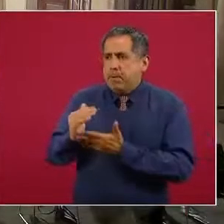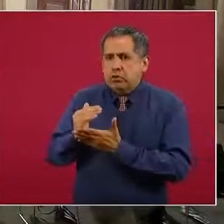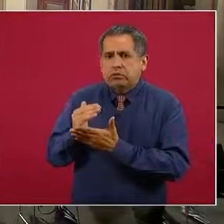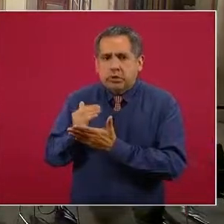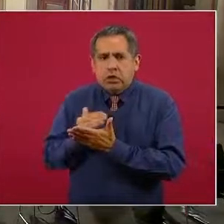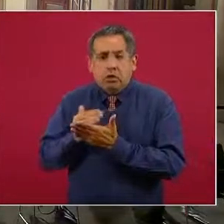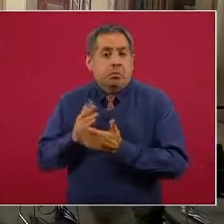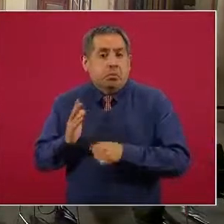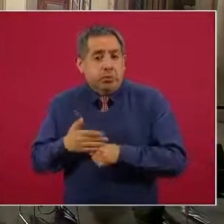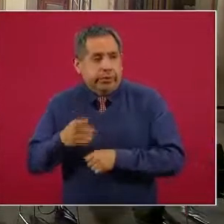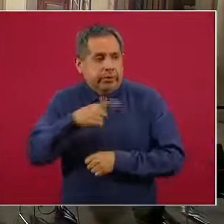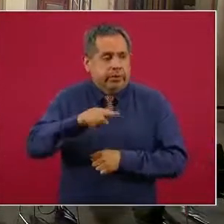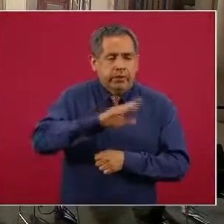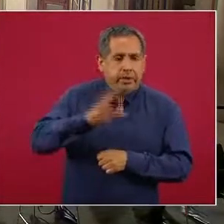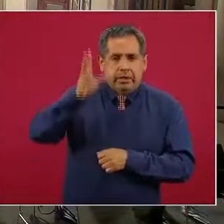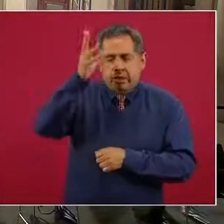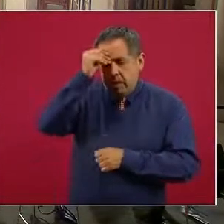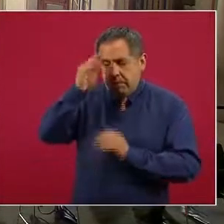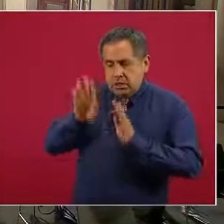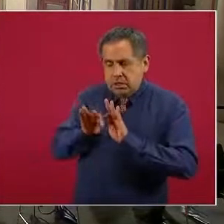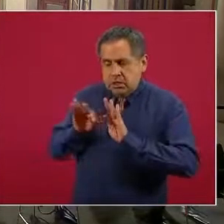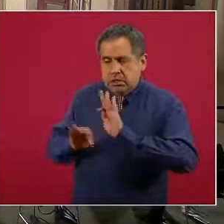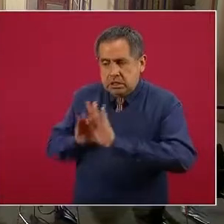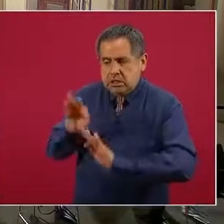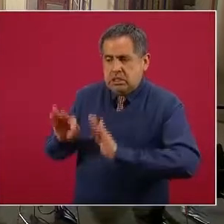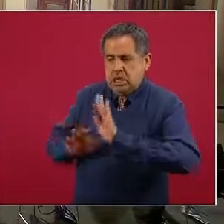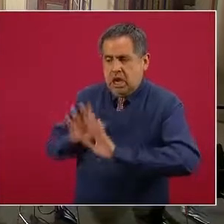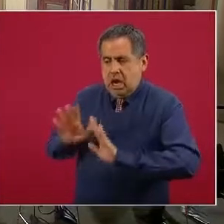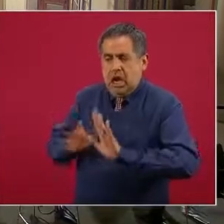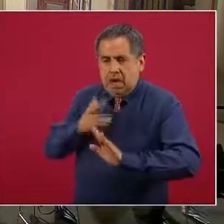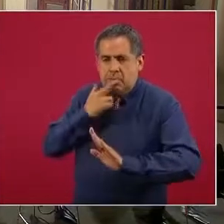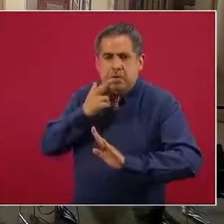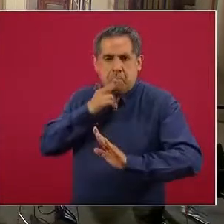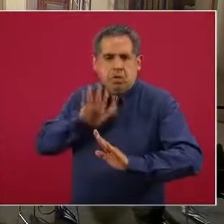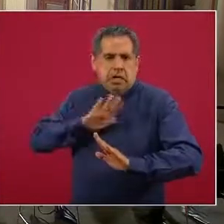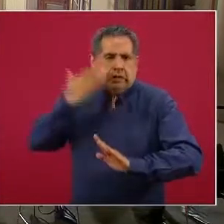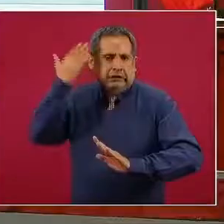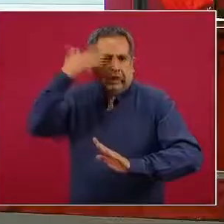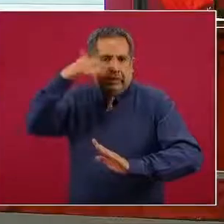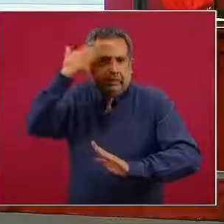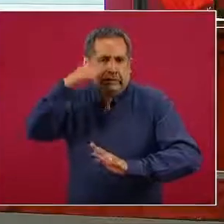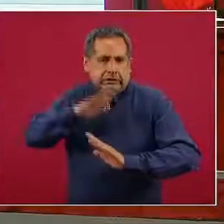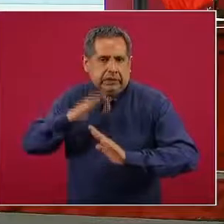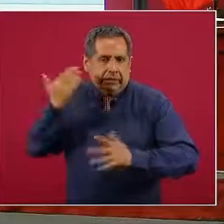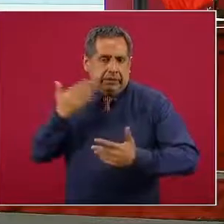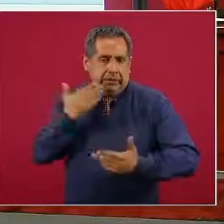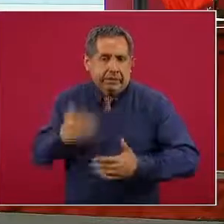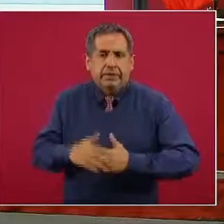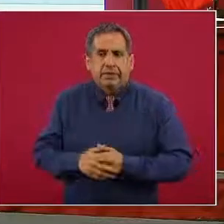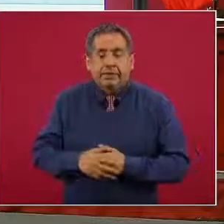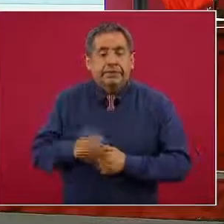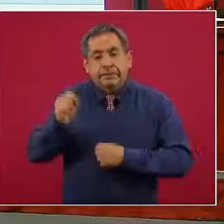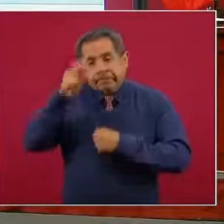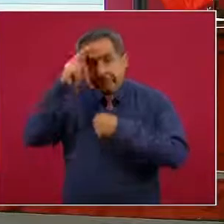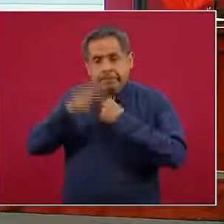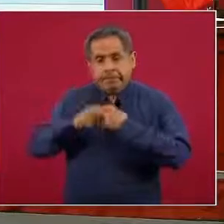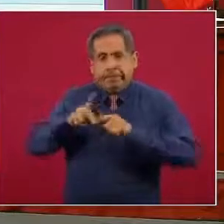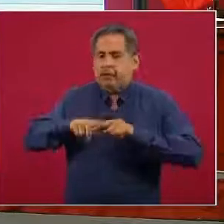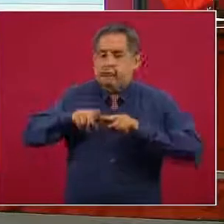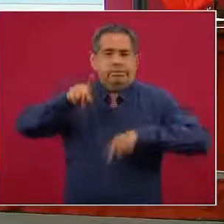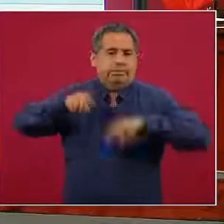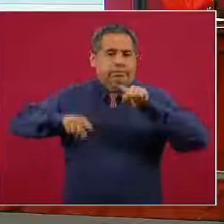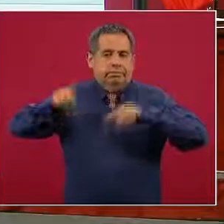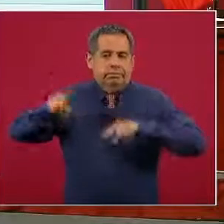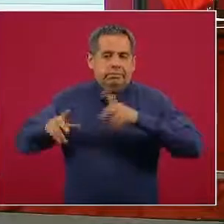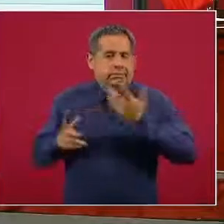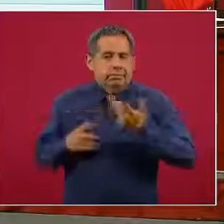ha aprendido del manejo de esto en las atenciones hospitalarias. Y en América, pues es variopinta